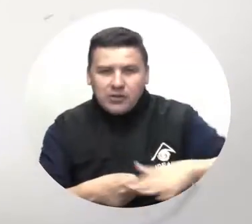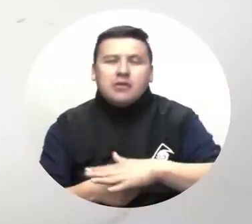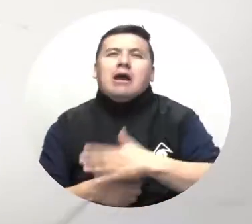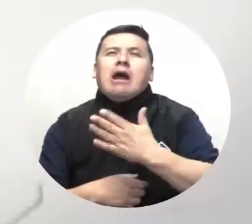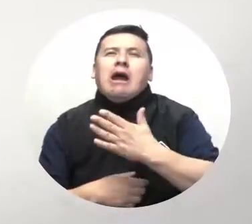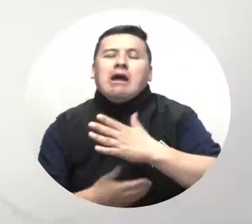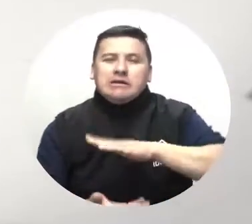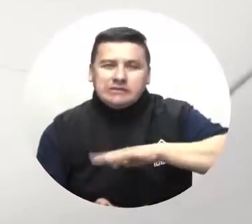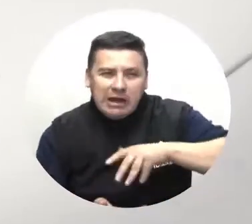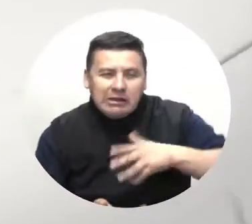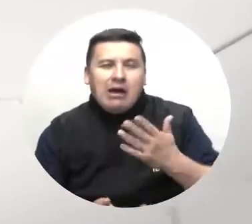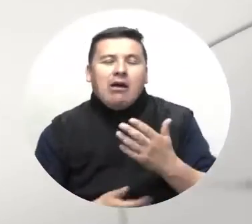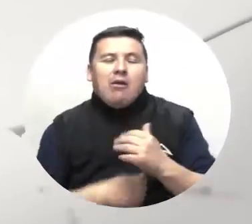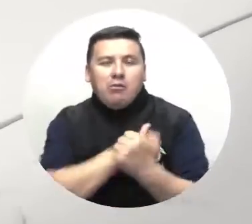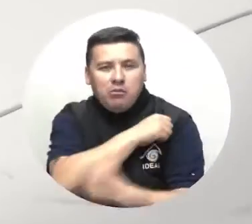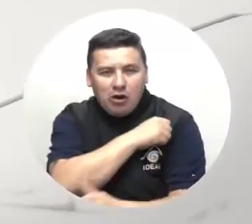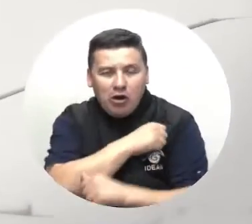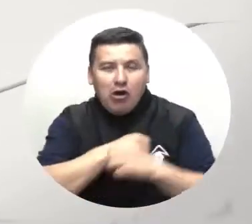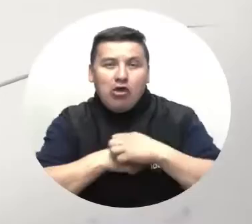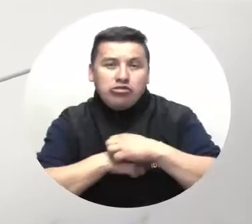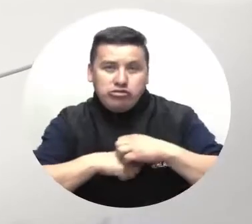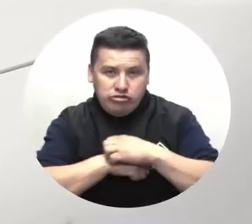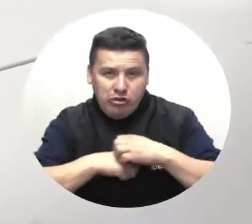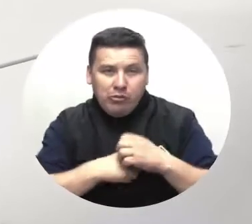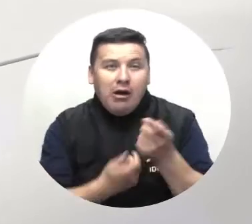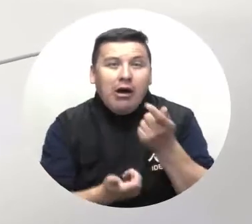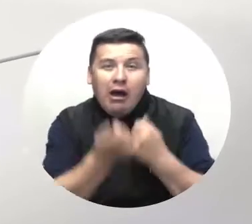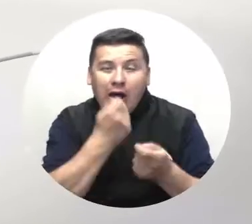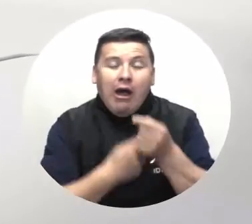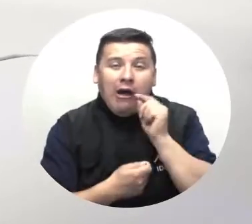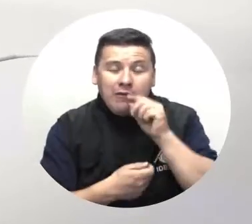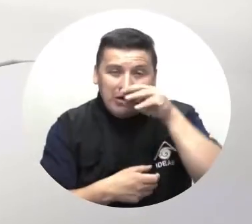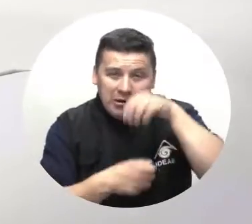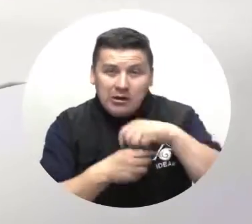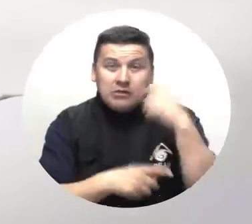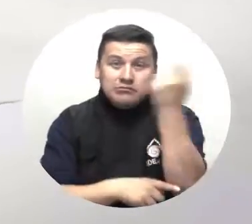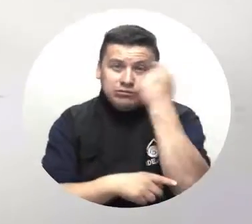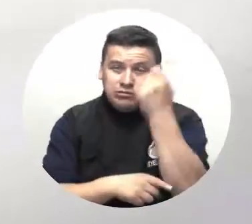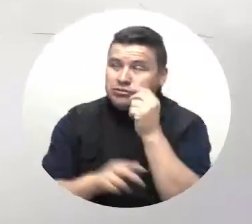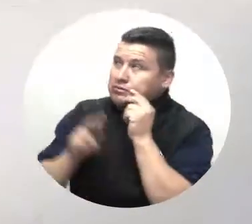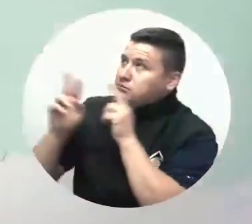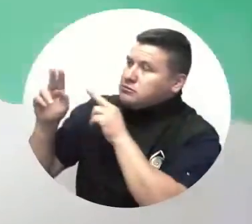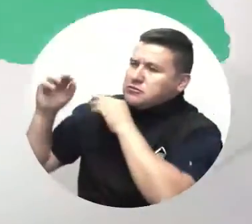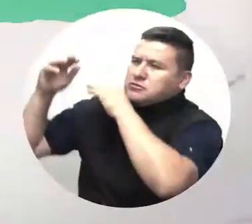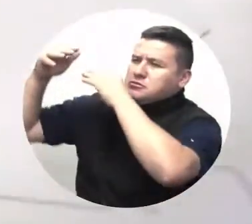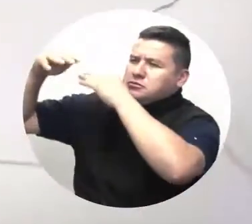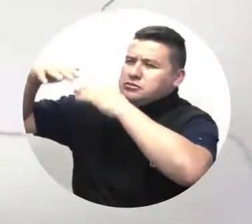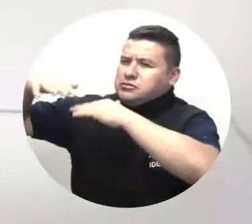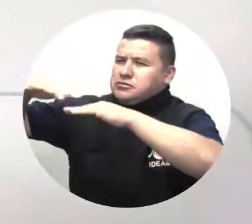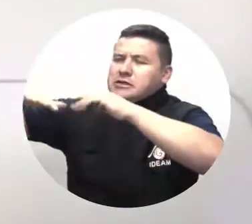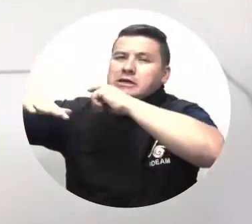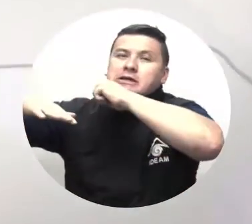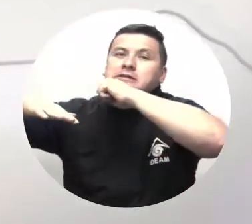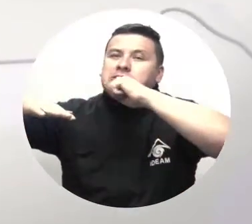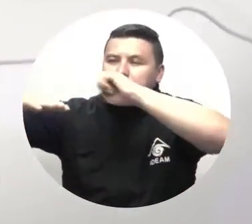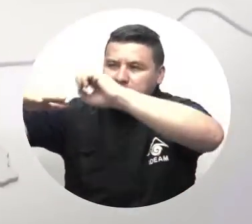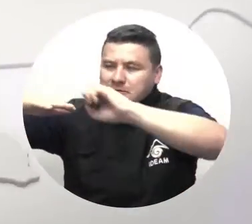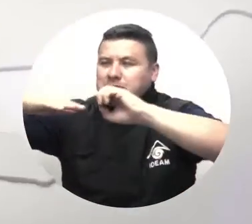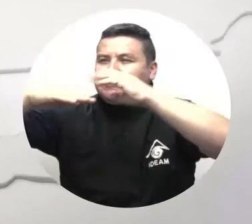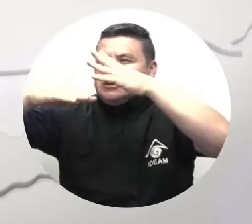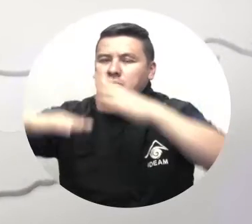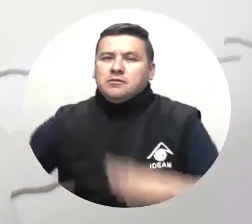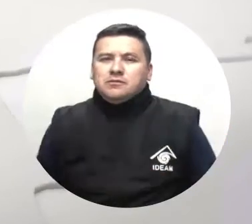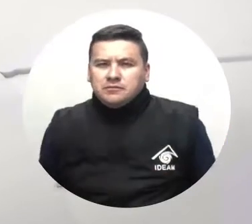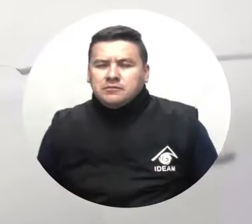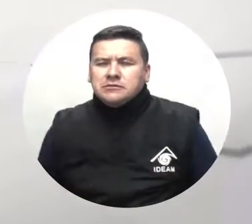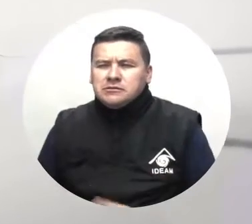de lluvias en sectores de Cundinamarca, los Santanderes, Boyacá, Tolima y en el eje cafetero. En los llanos orientales se mantendrán